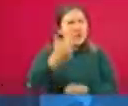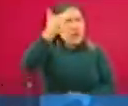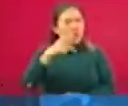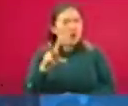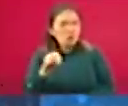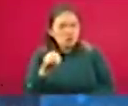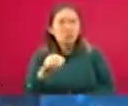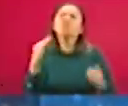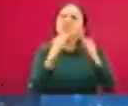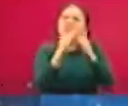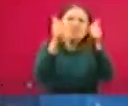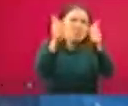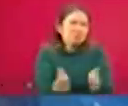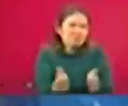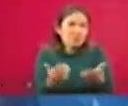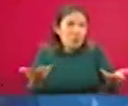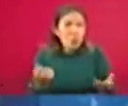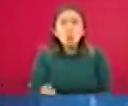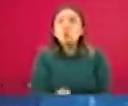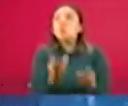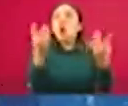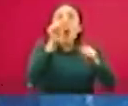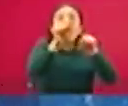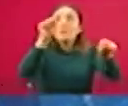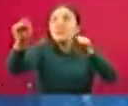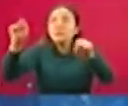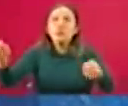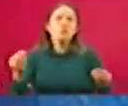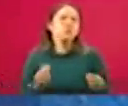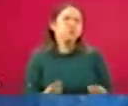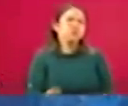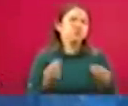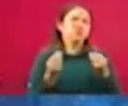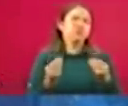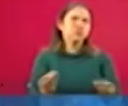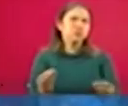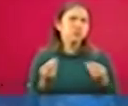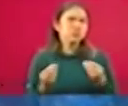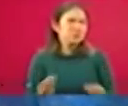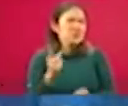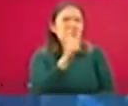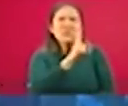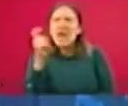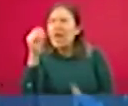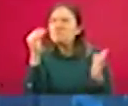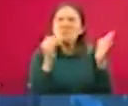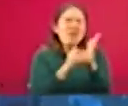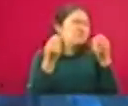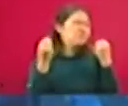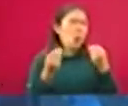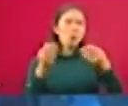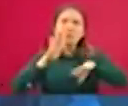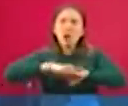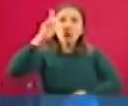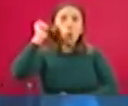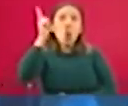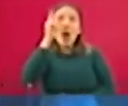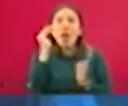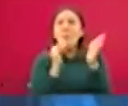que haya un intervalo razonablemente pequeño de fechas, nos permite tomar decisiones, y por ejemplo hemos